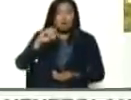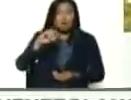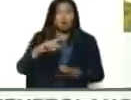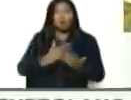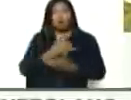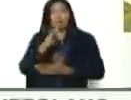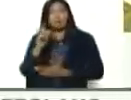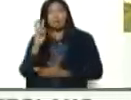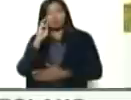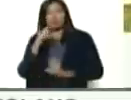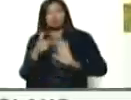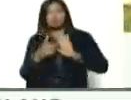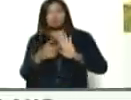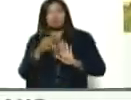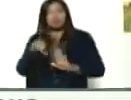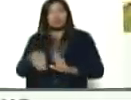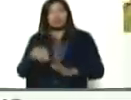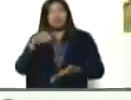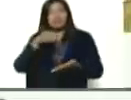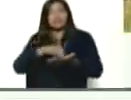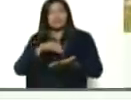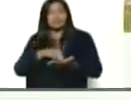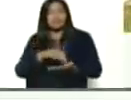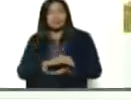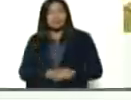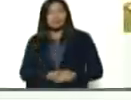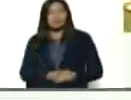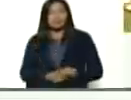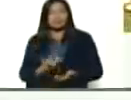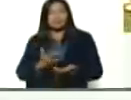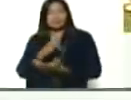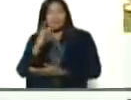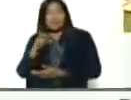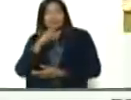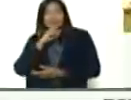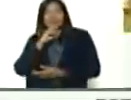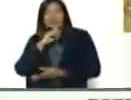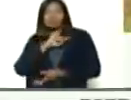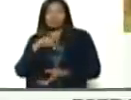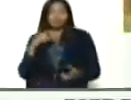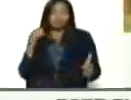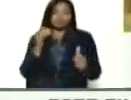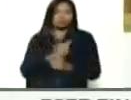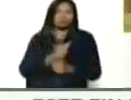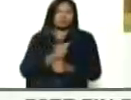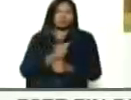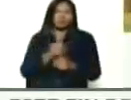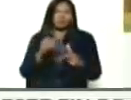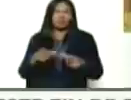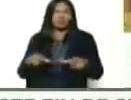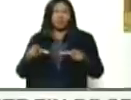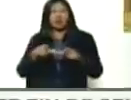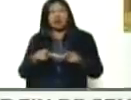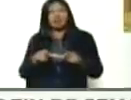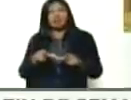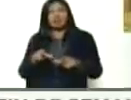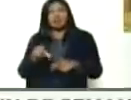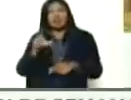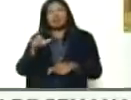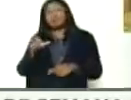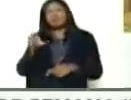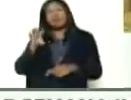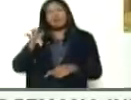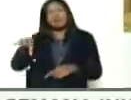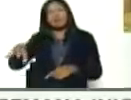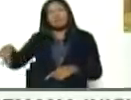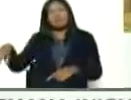representativo del estado miranda este árbol difícilmente podemos encontrarlo en el resto del país por sus características